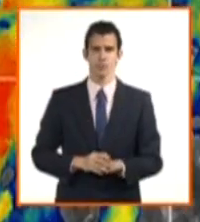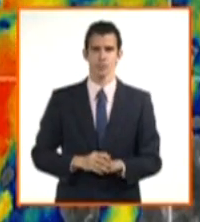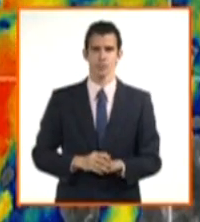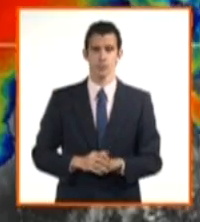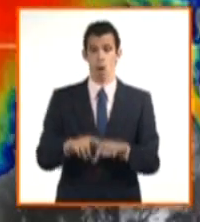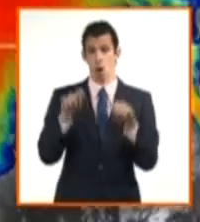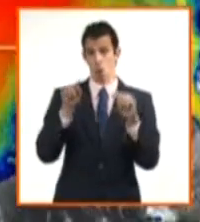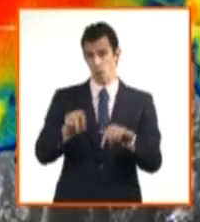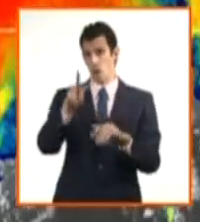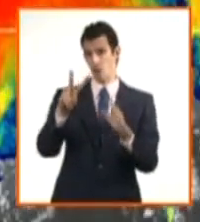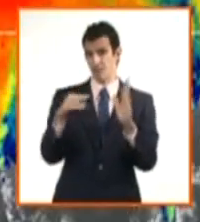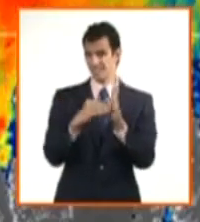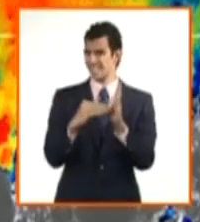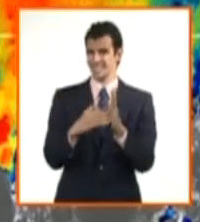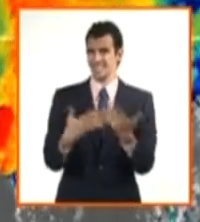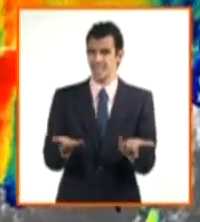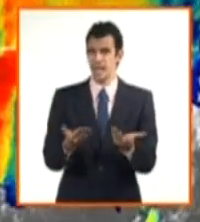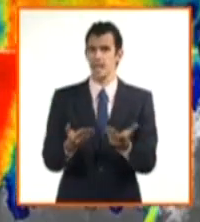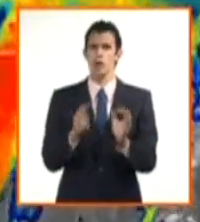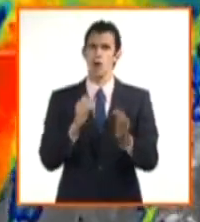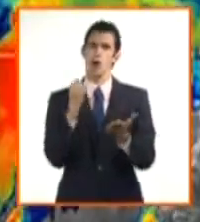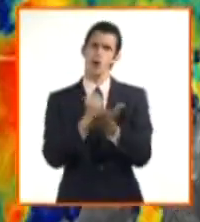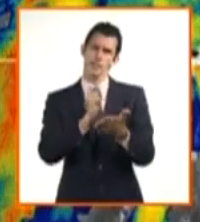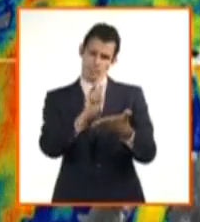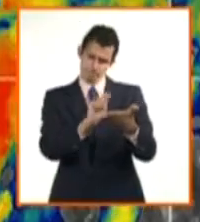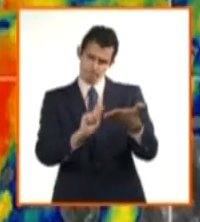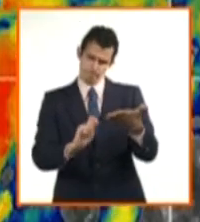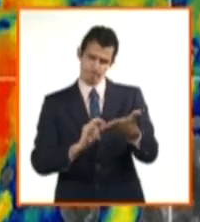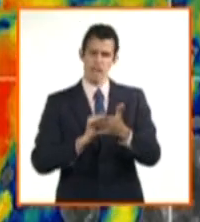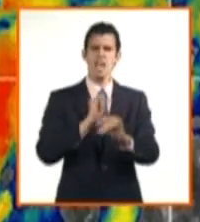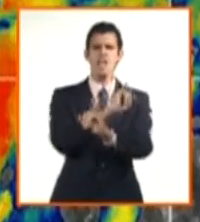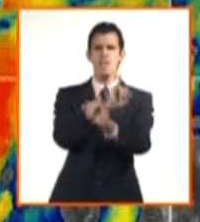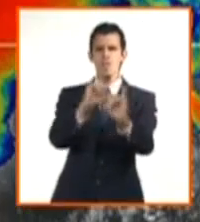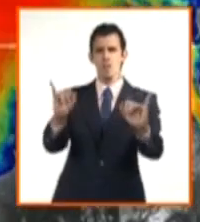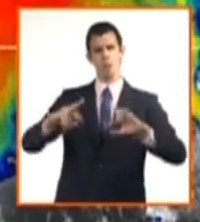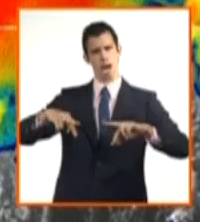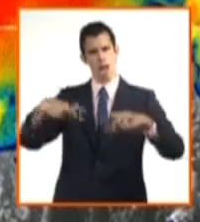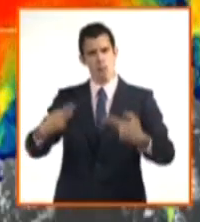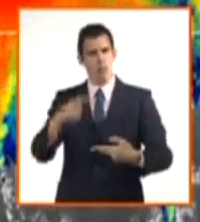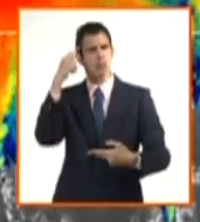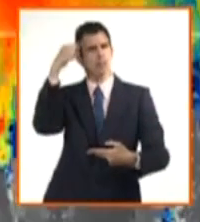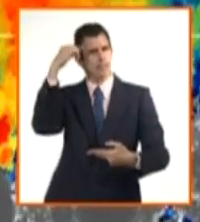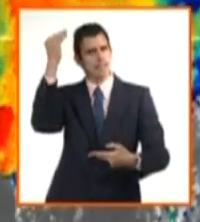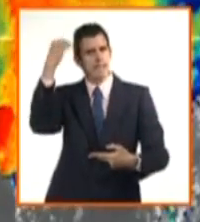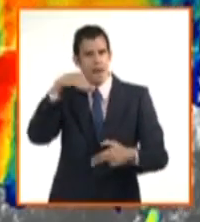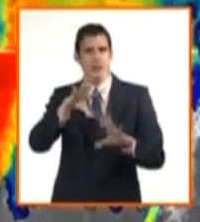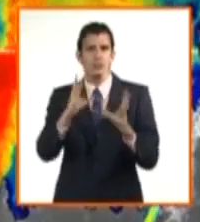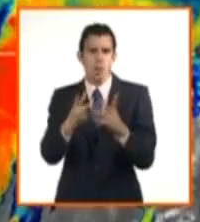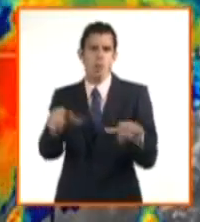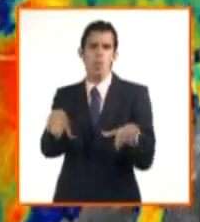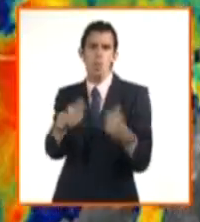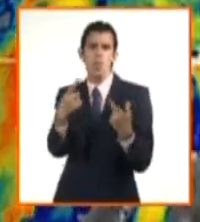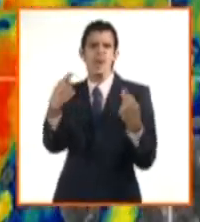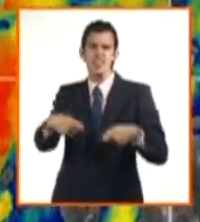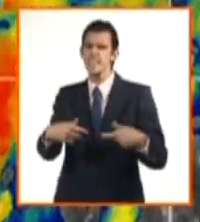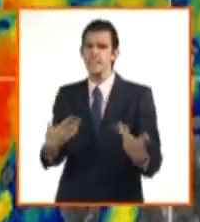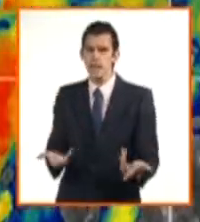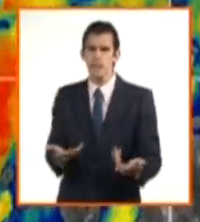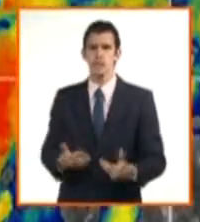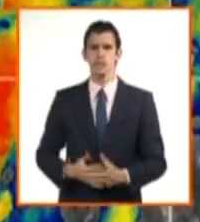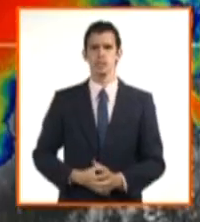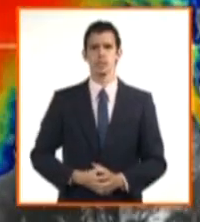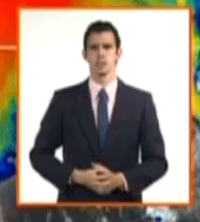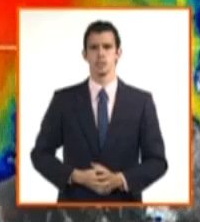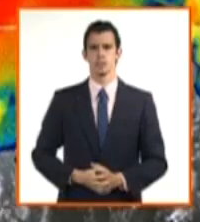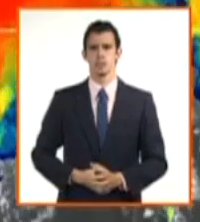lo que había que cumplir esta es una situación donde prácticamente a veces hasta la pérdida de vidas